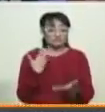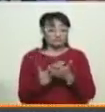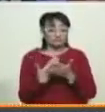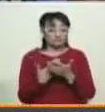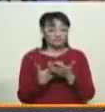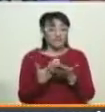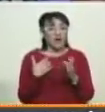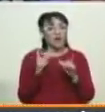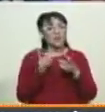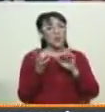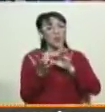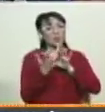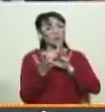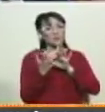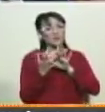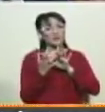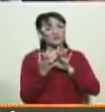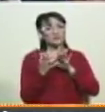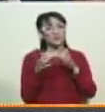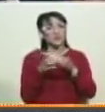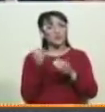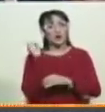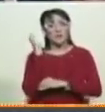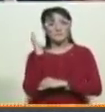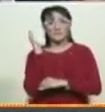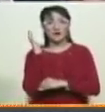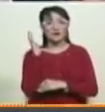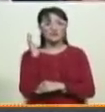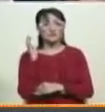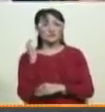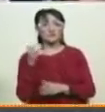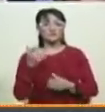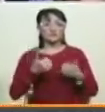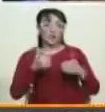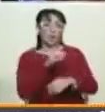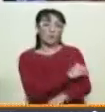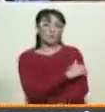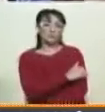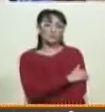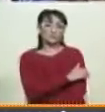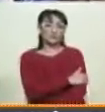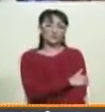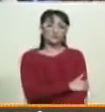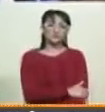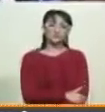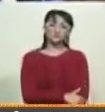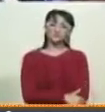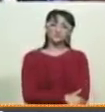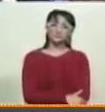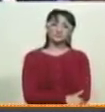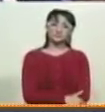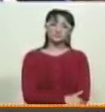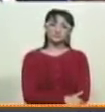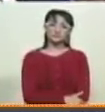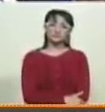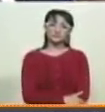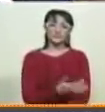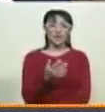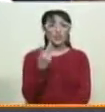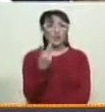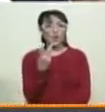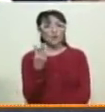contactos con representantes de los comandos de campaña de los candidatos opositores, y cuando se han presentado dos o tres